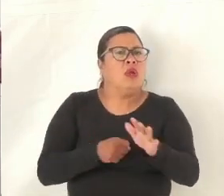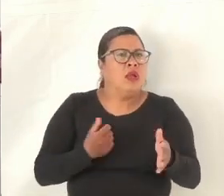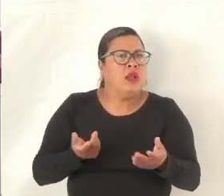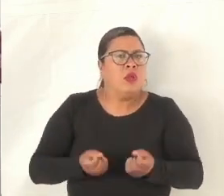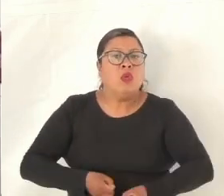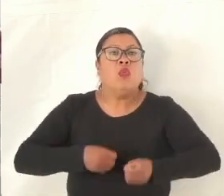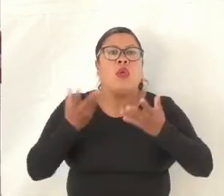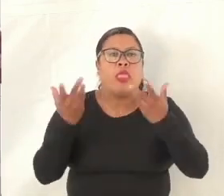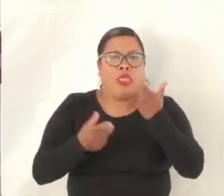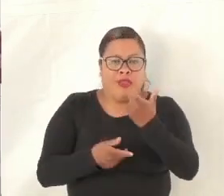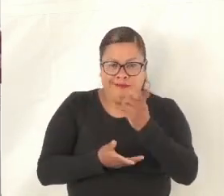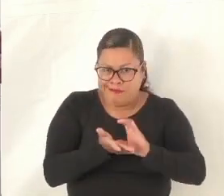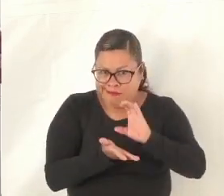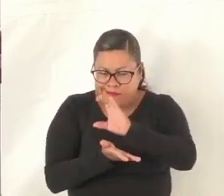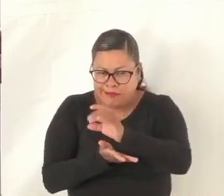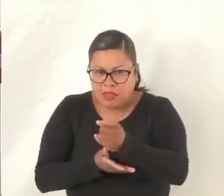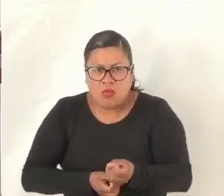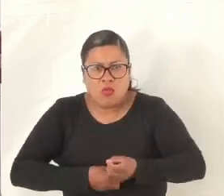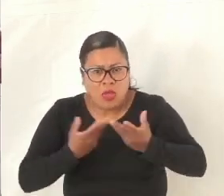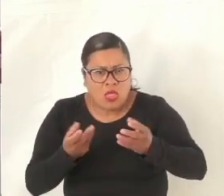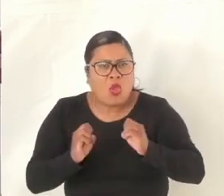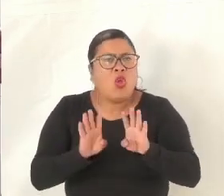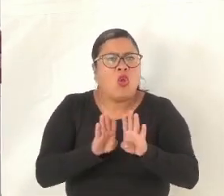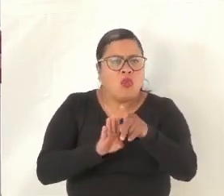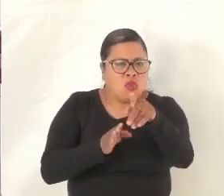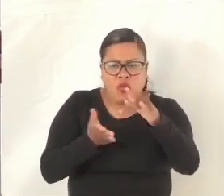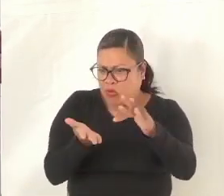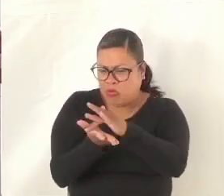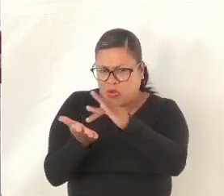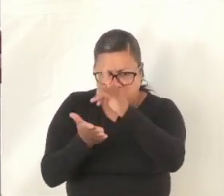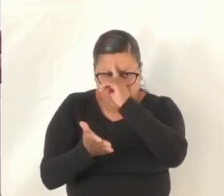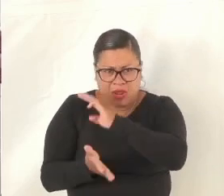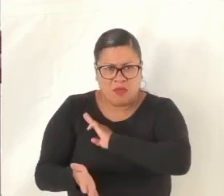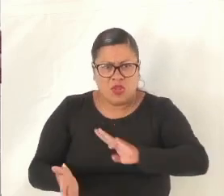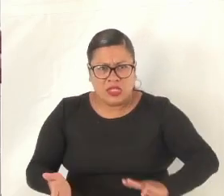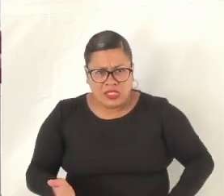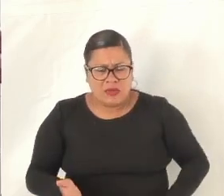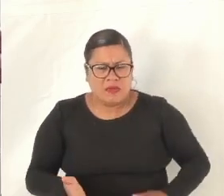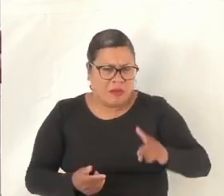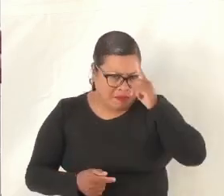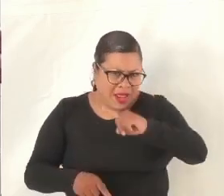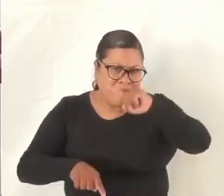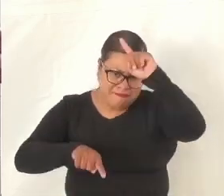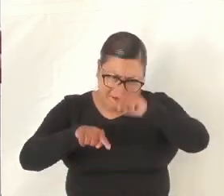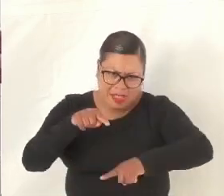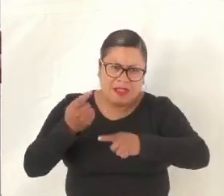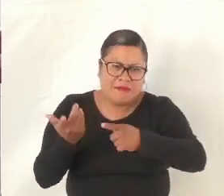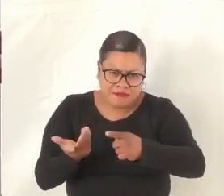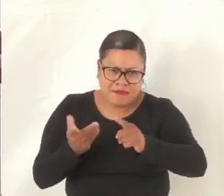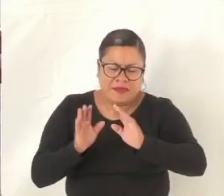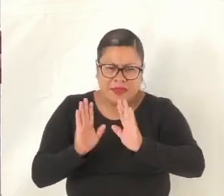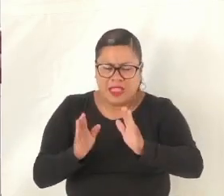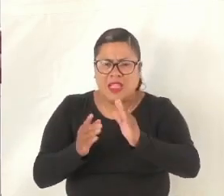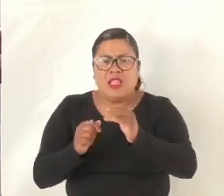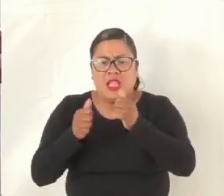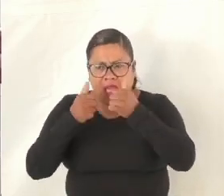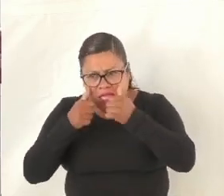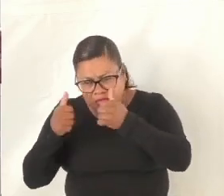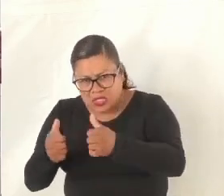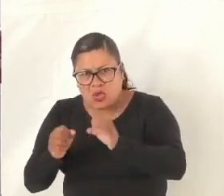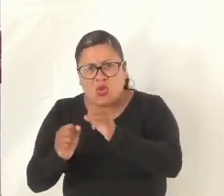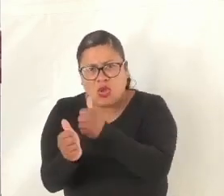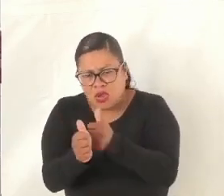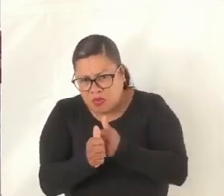es el monto o de qué manera ustedes le brindan el apoyo a los municipios para brindar esa atención o ese